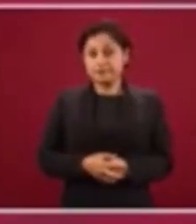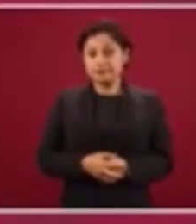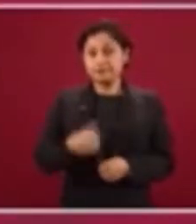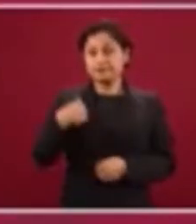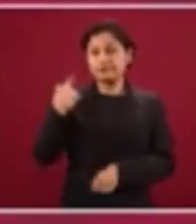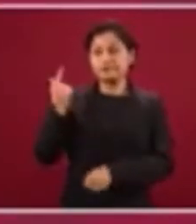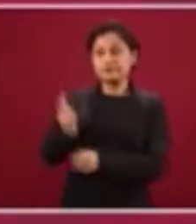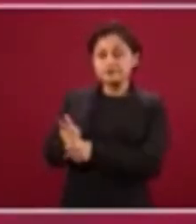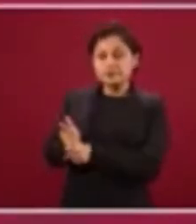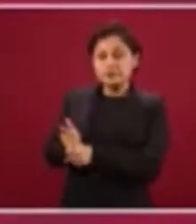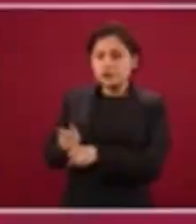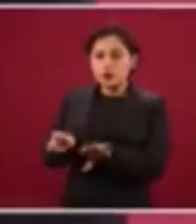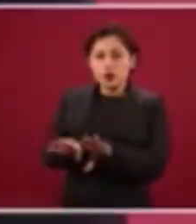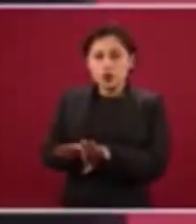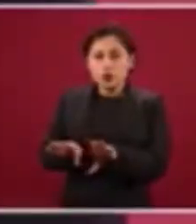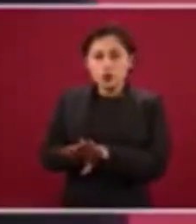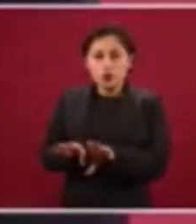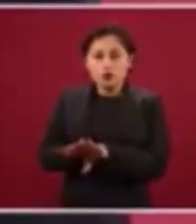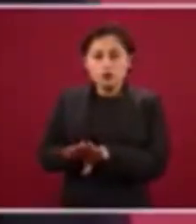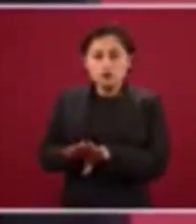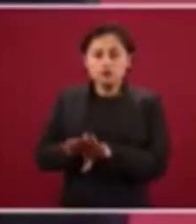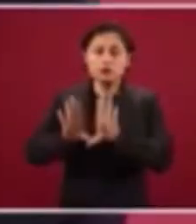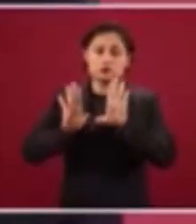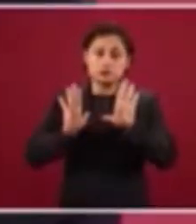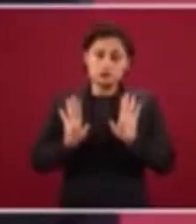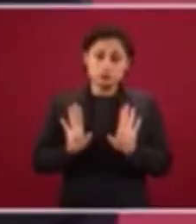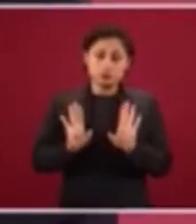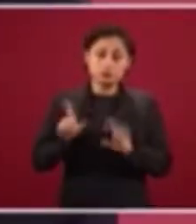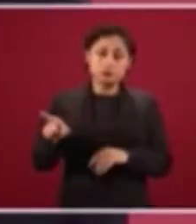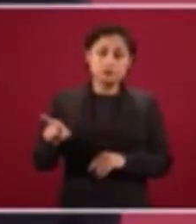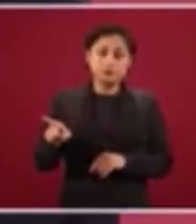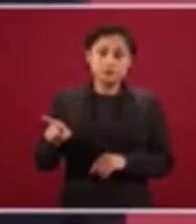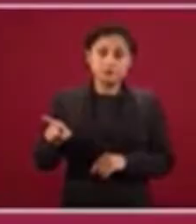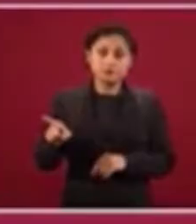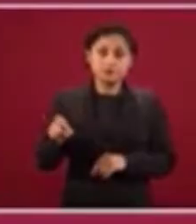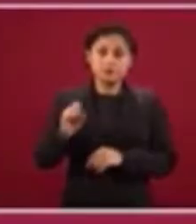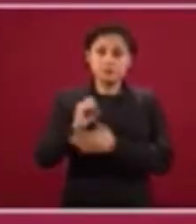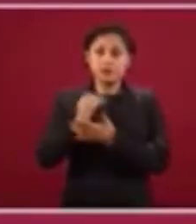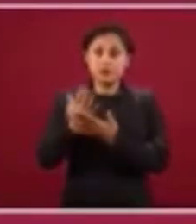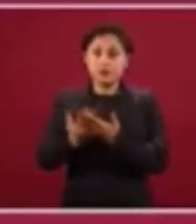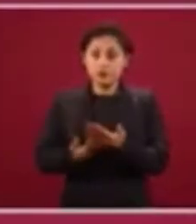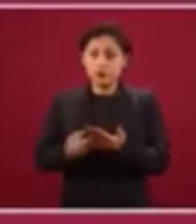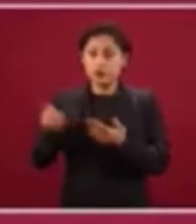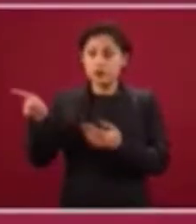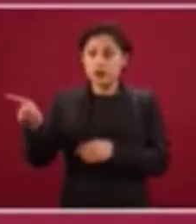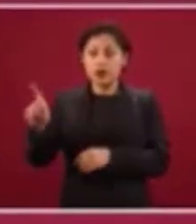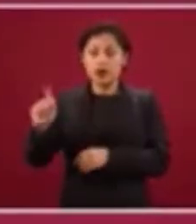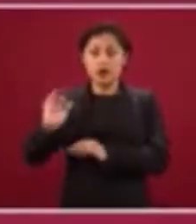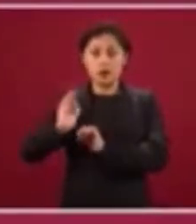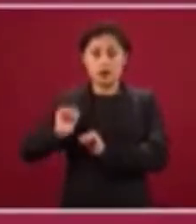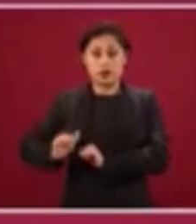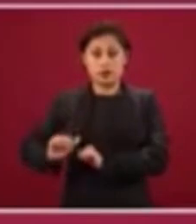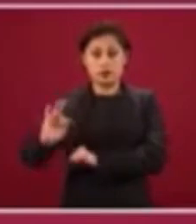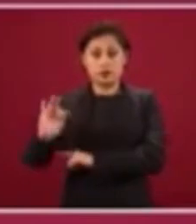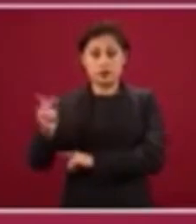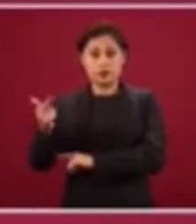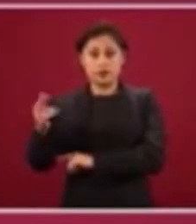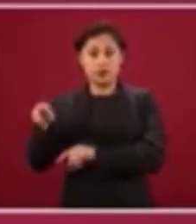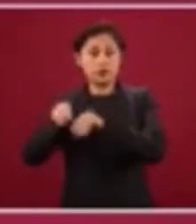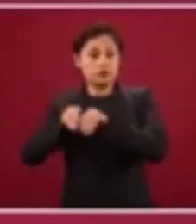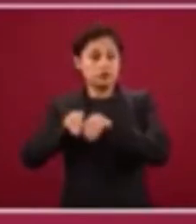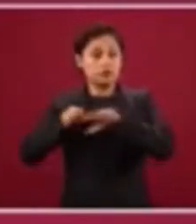a partir de lo que informa a todos los mexicanos la